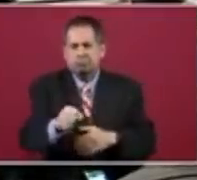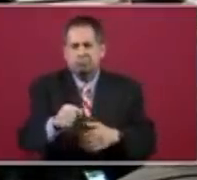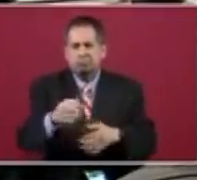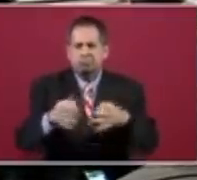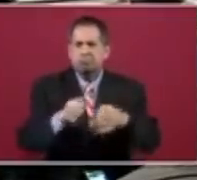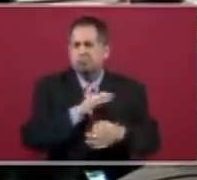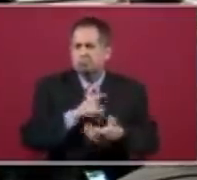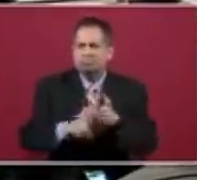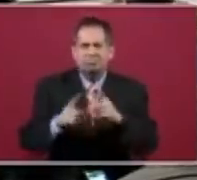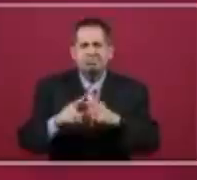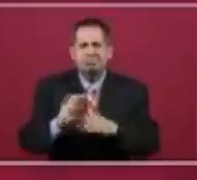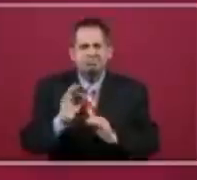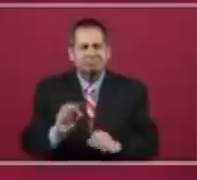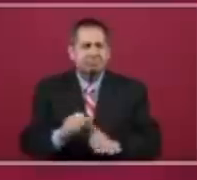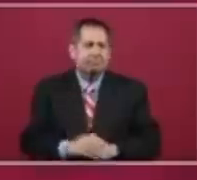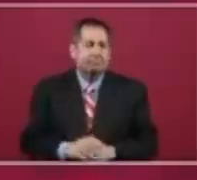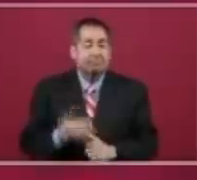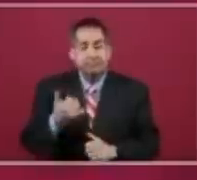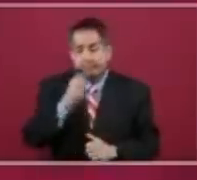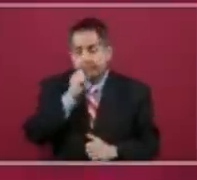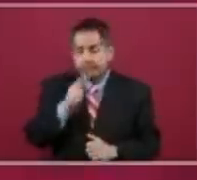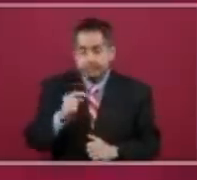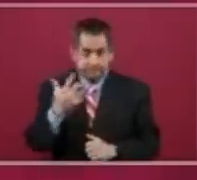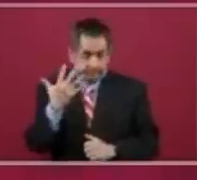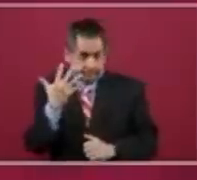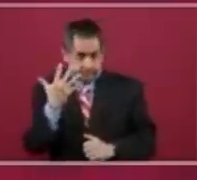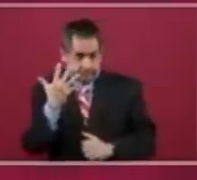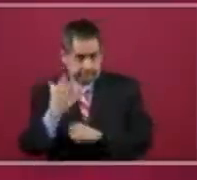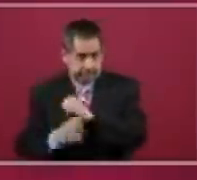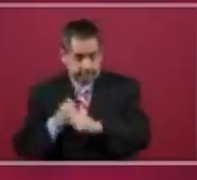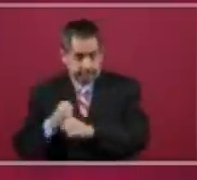Y los 5 años